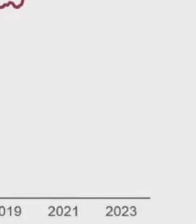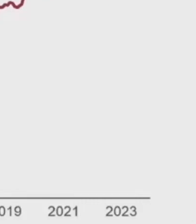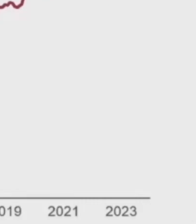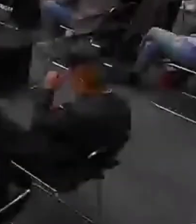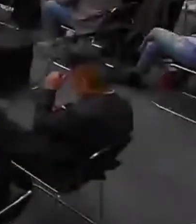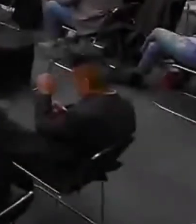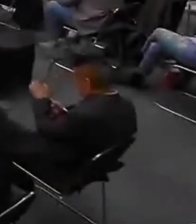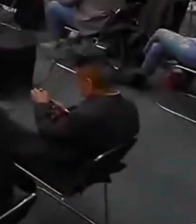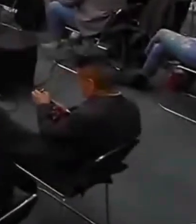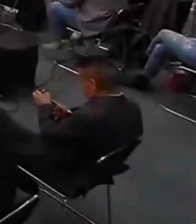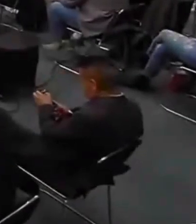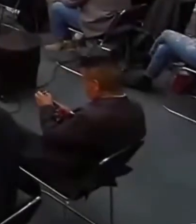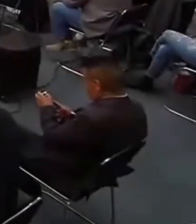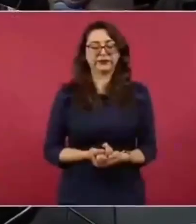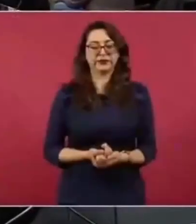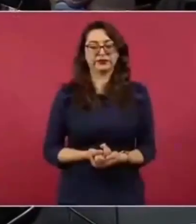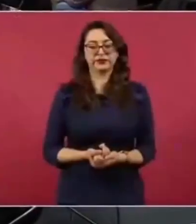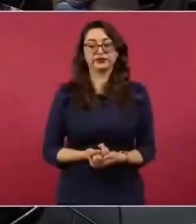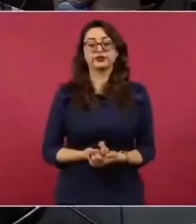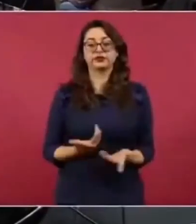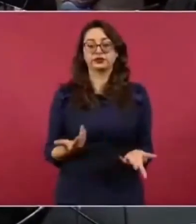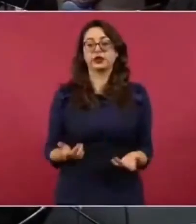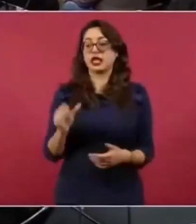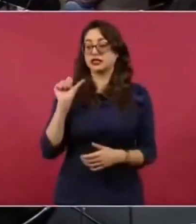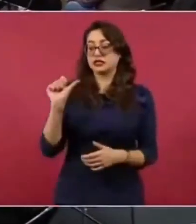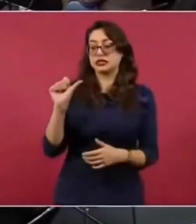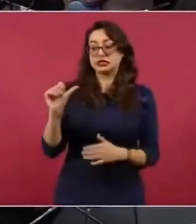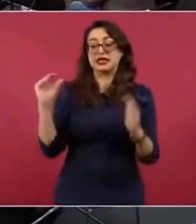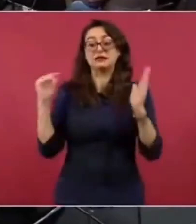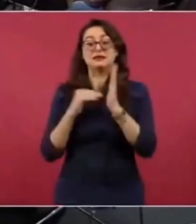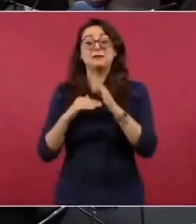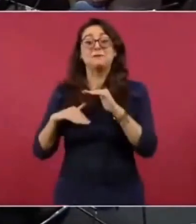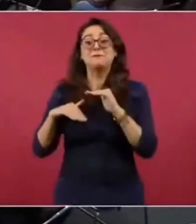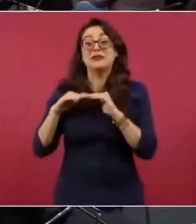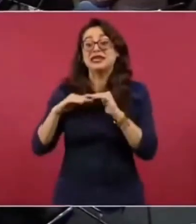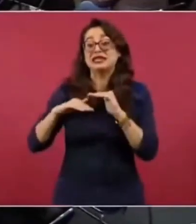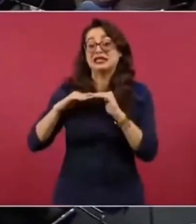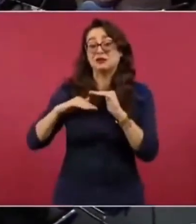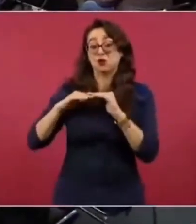Y de aquí para arriba.